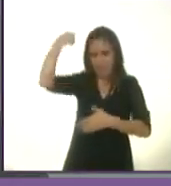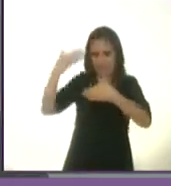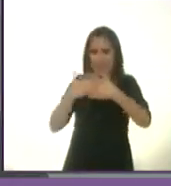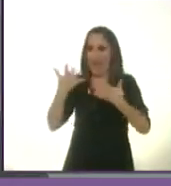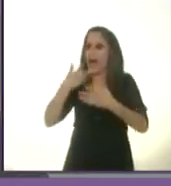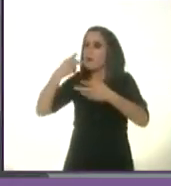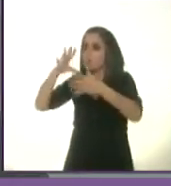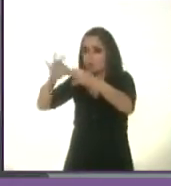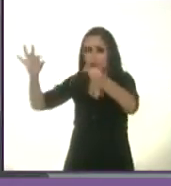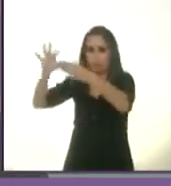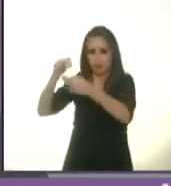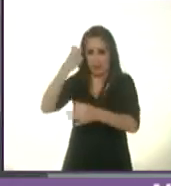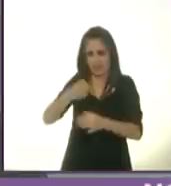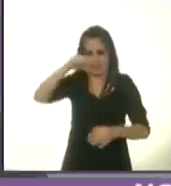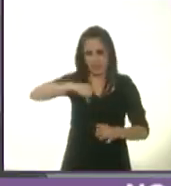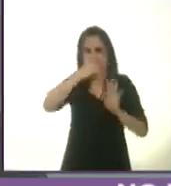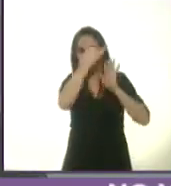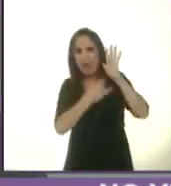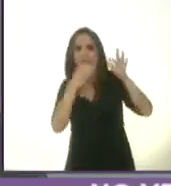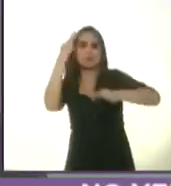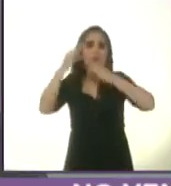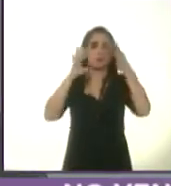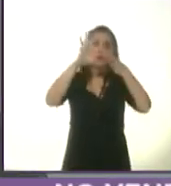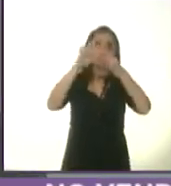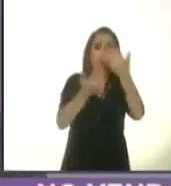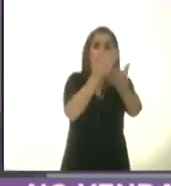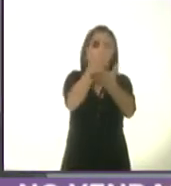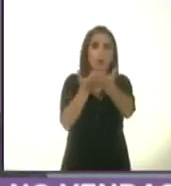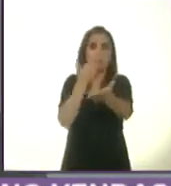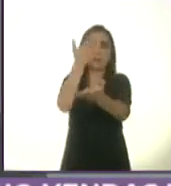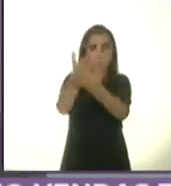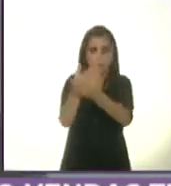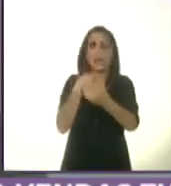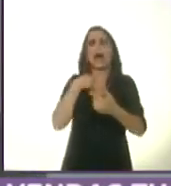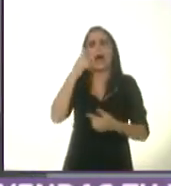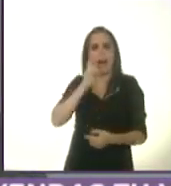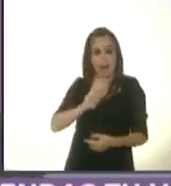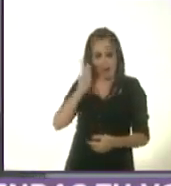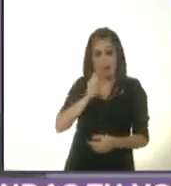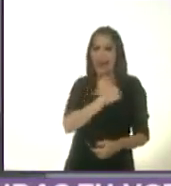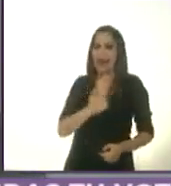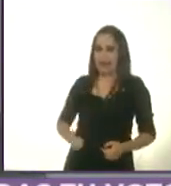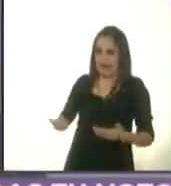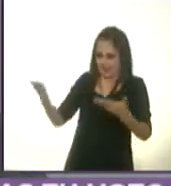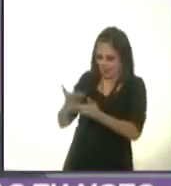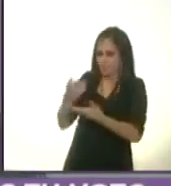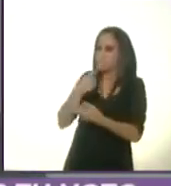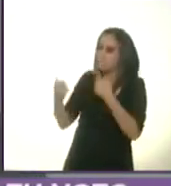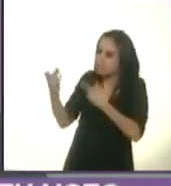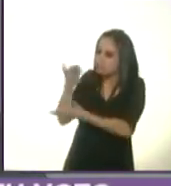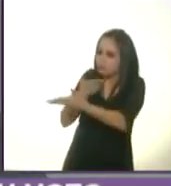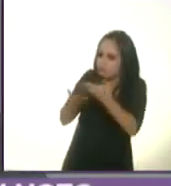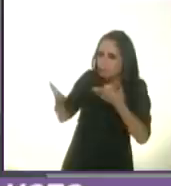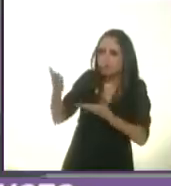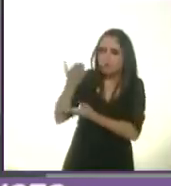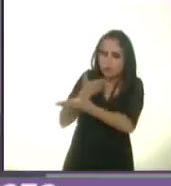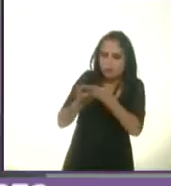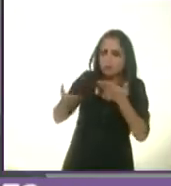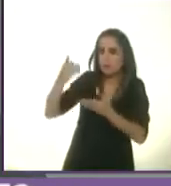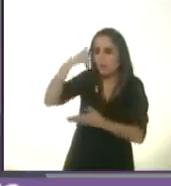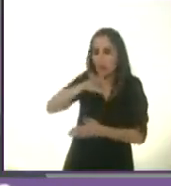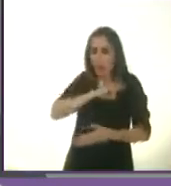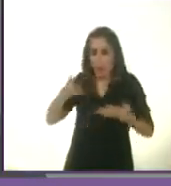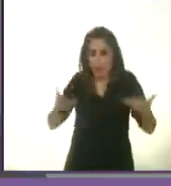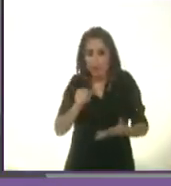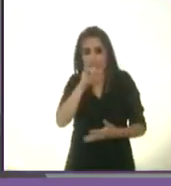a lo largo esta campaña resaltando las propuestas viables de todos nuestros debates yo los contrataría con muchísimo gusto